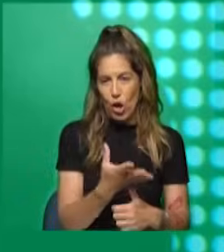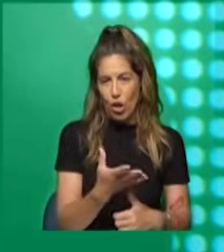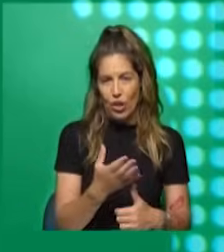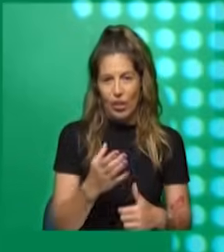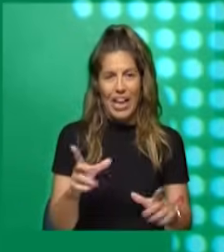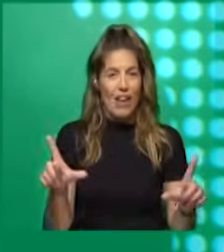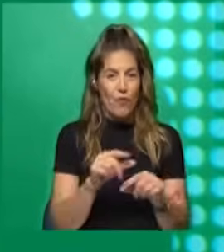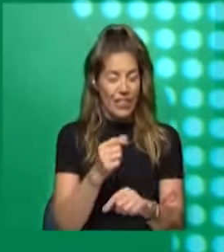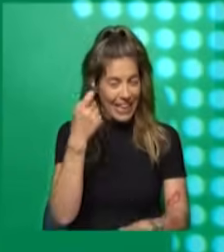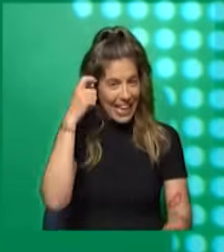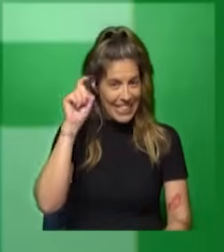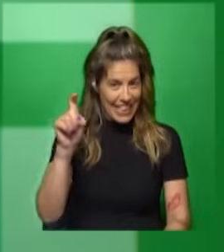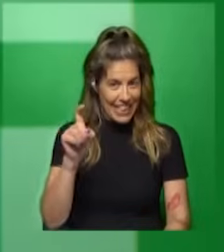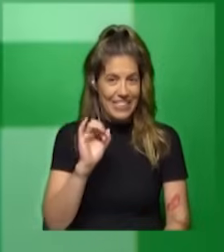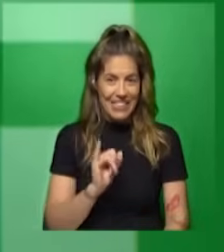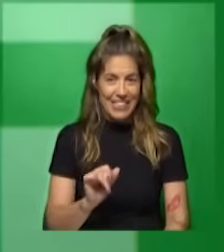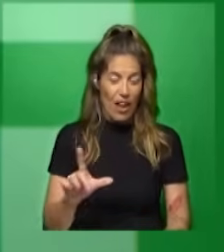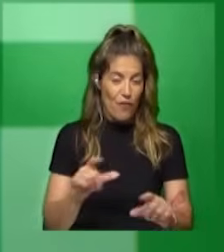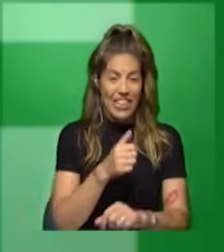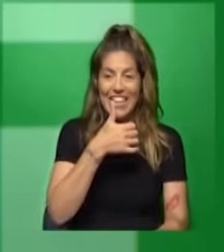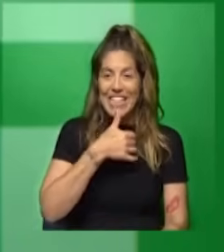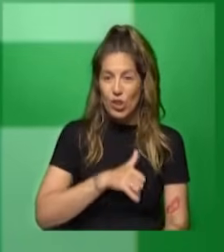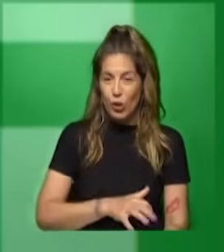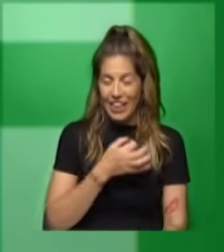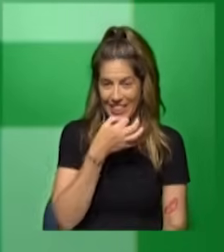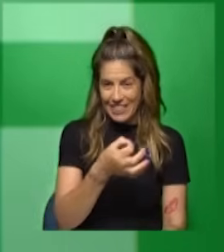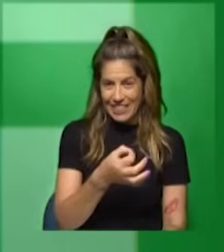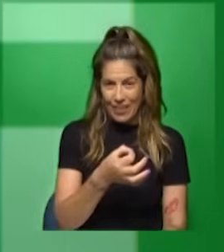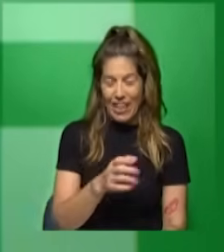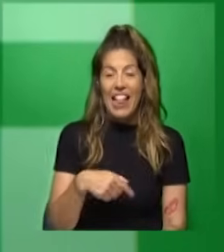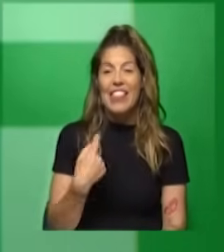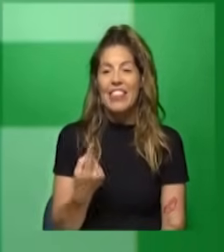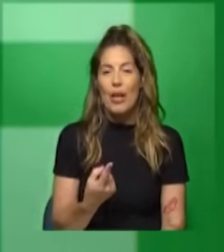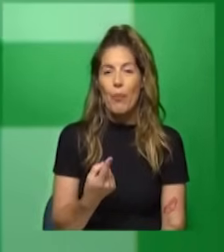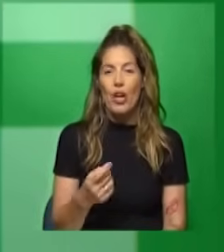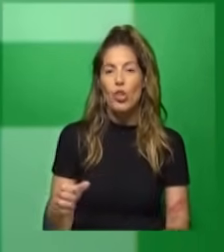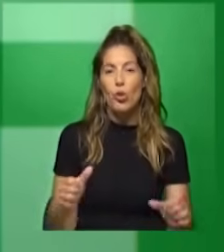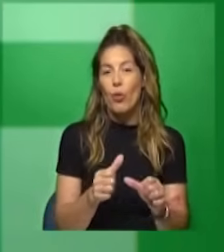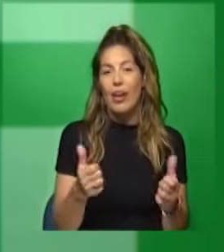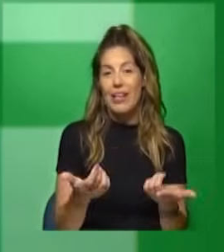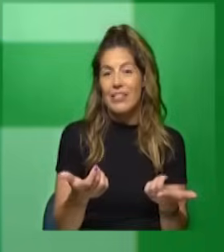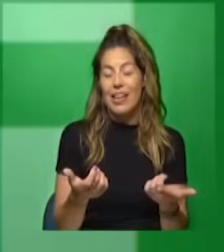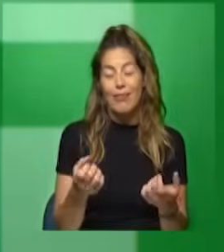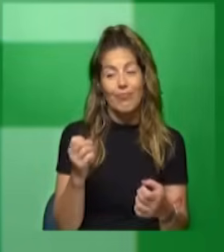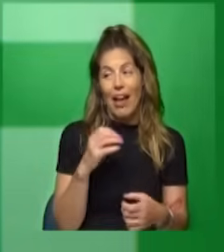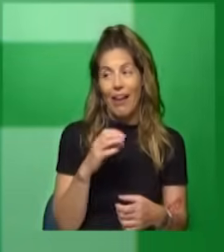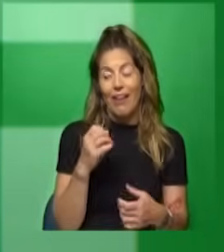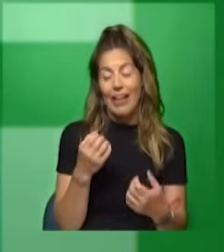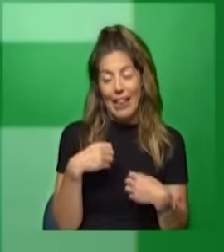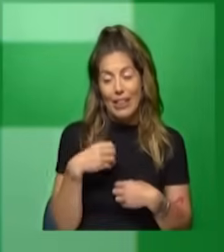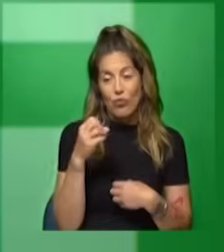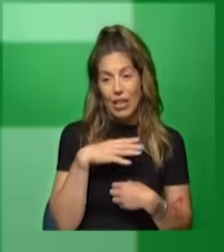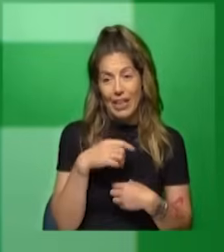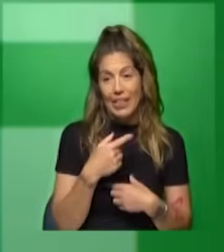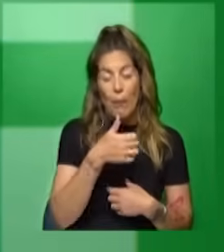de las ideologías, se decía. Era, sí, él decía, es el fin de la historia, decía. Y después tuvo que hacer la correspondiente autocrítica porque la